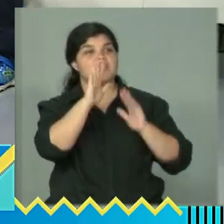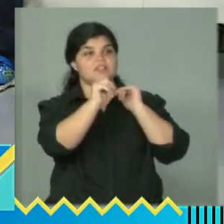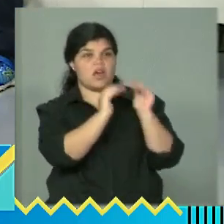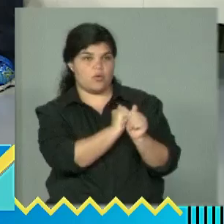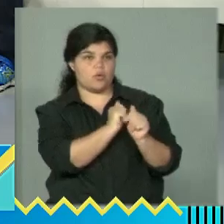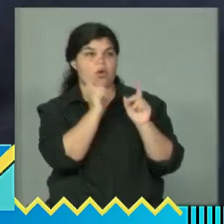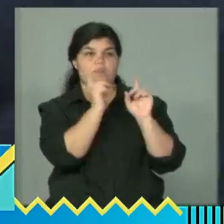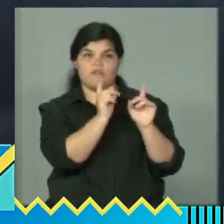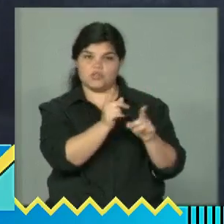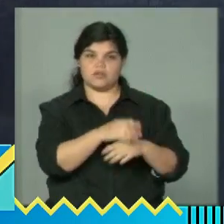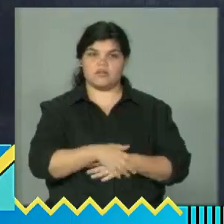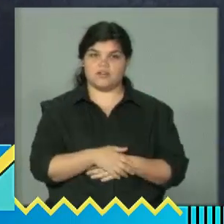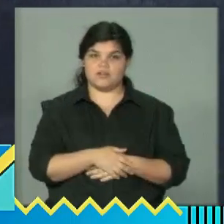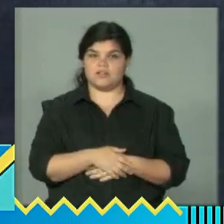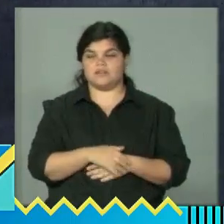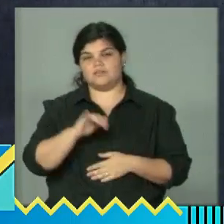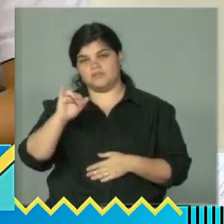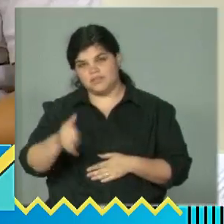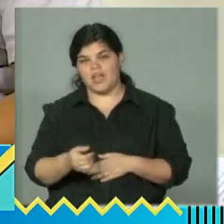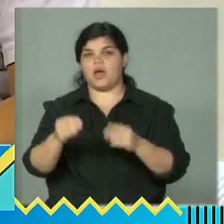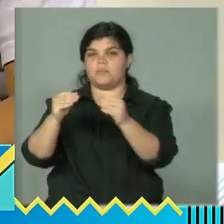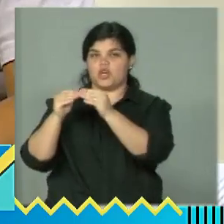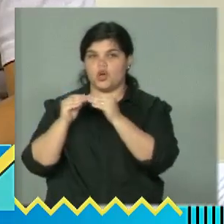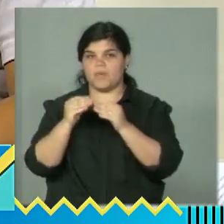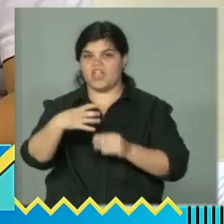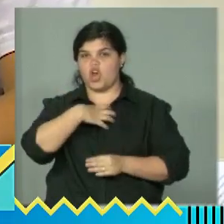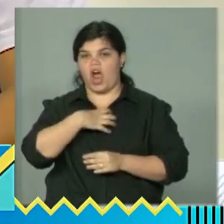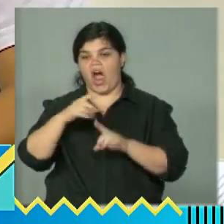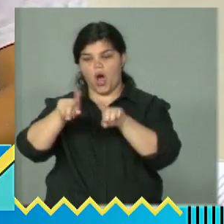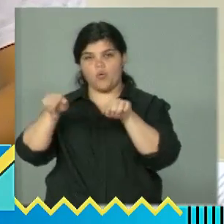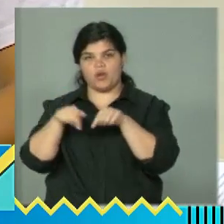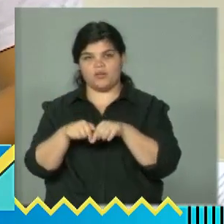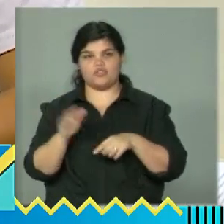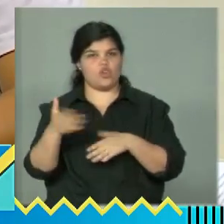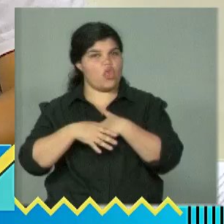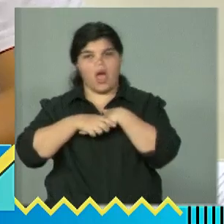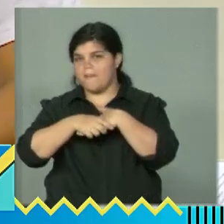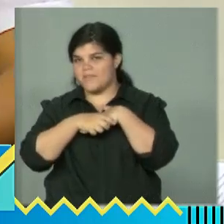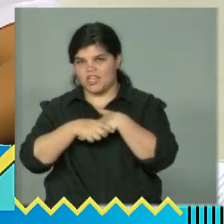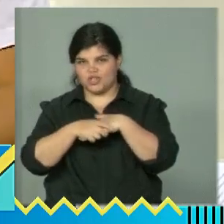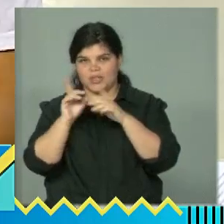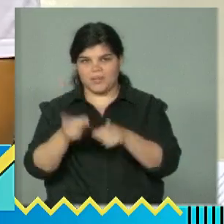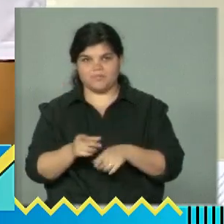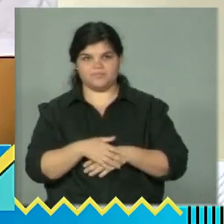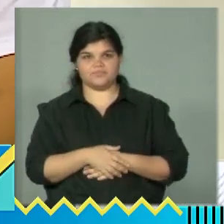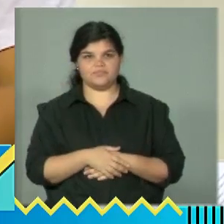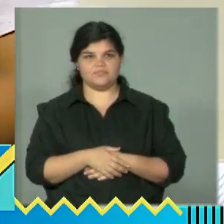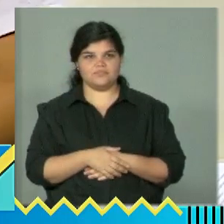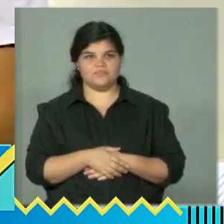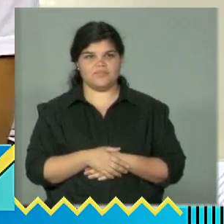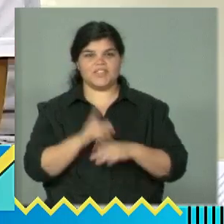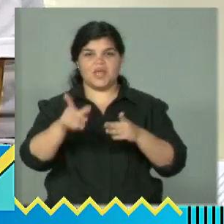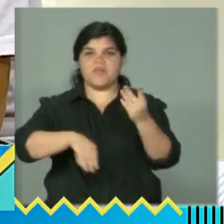docente? Bueno, voy a mandar saludos a mis compañeros de aula. Muy bien. A todos mis amigos. Sí. A todos los amigos, sí. Y